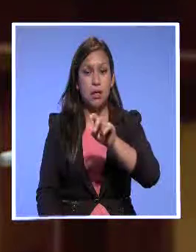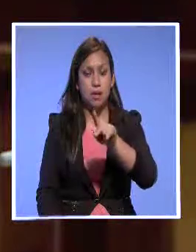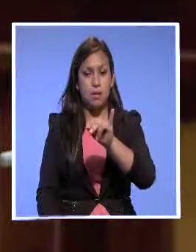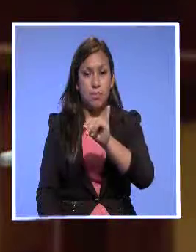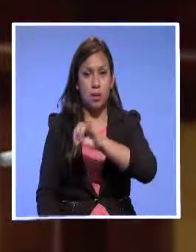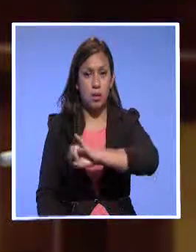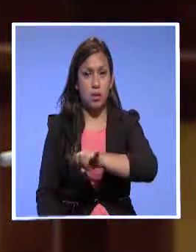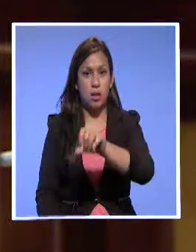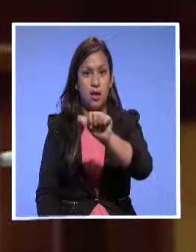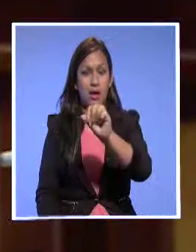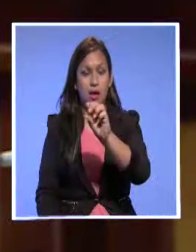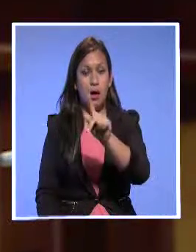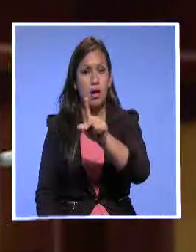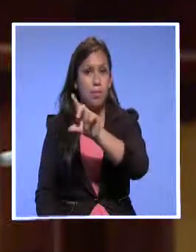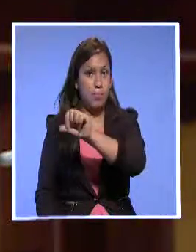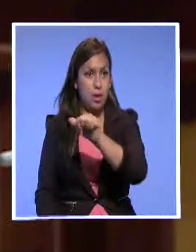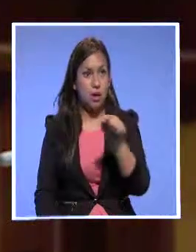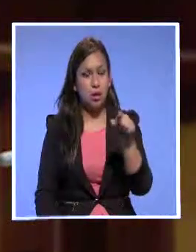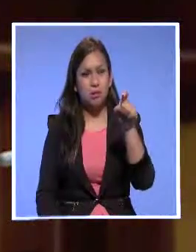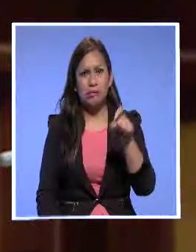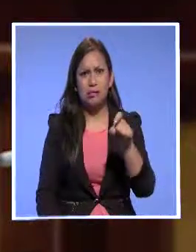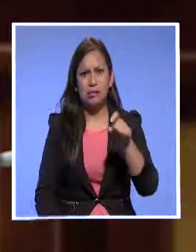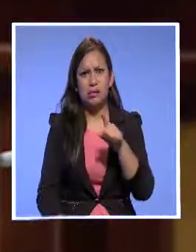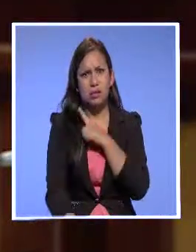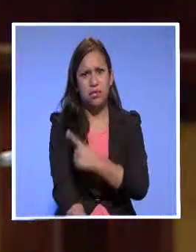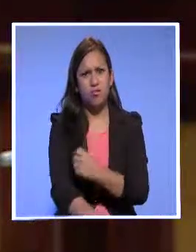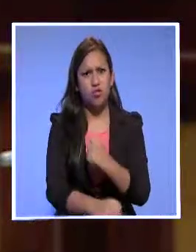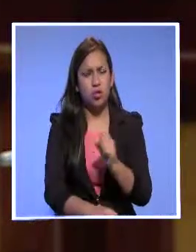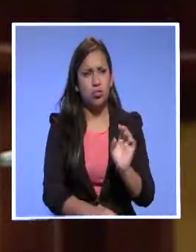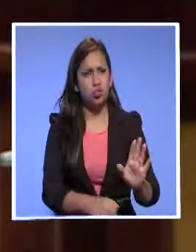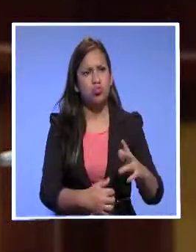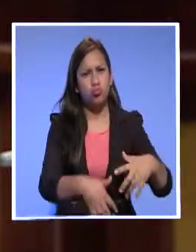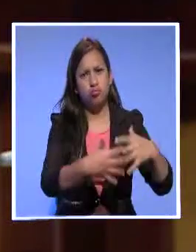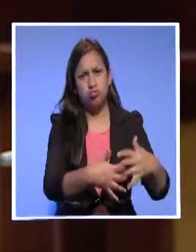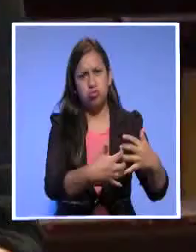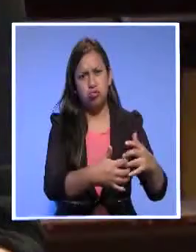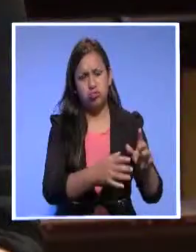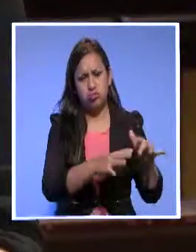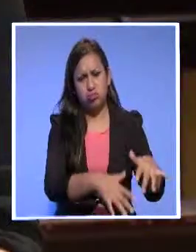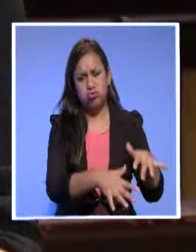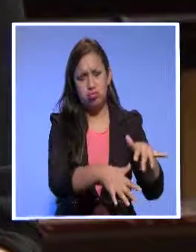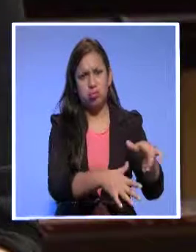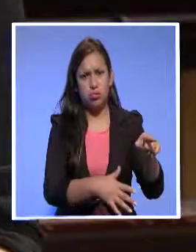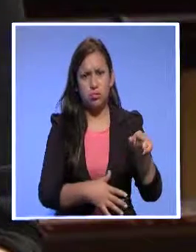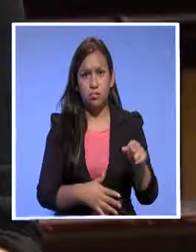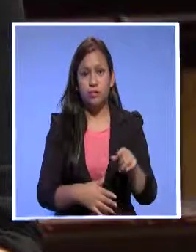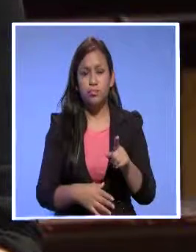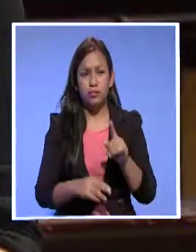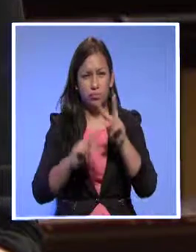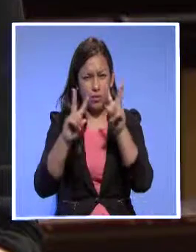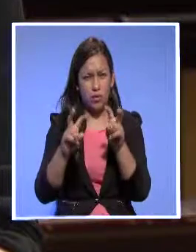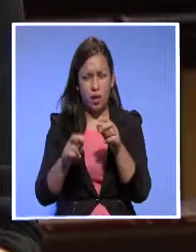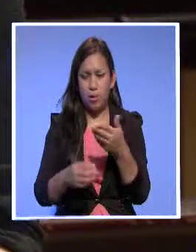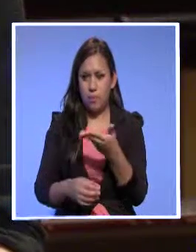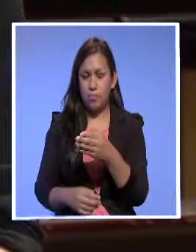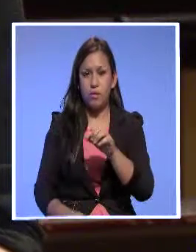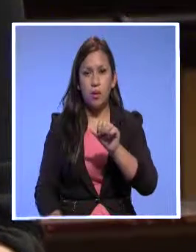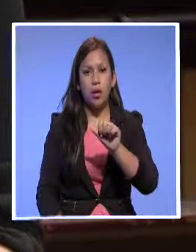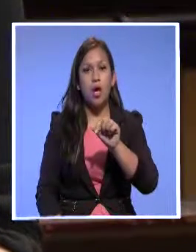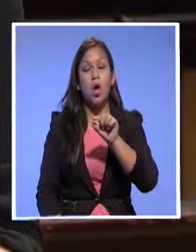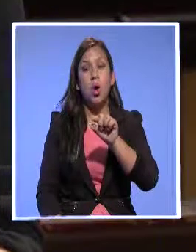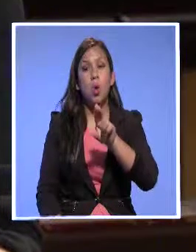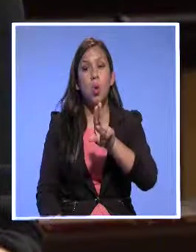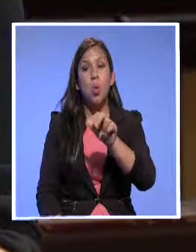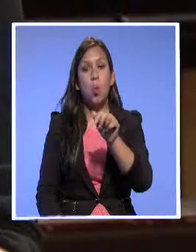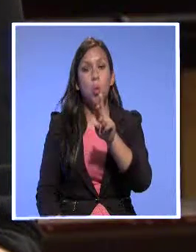tienen que paralizar la potabilización o la producción del agua potable y al respecto me refiero a lo de la planta o alumno ustedes tienen una propuesta